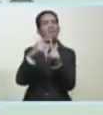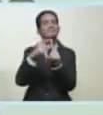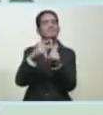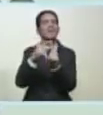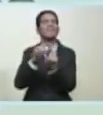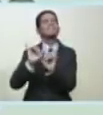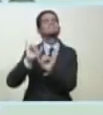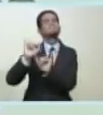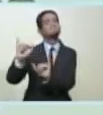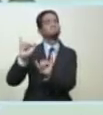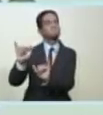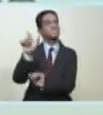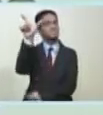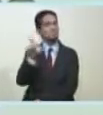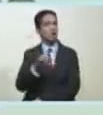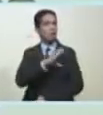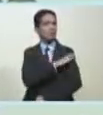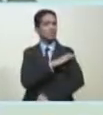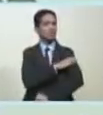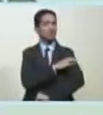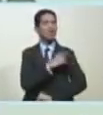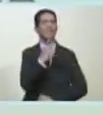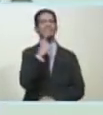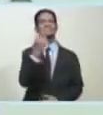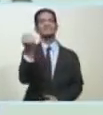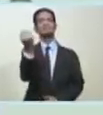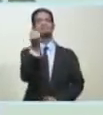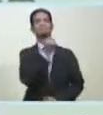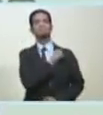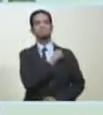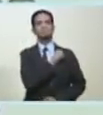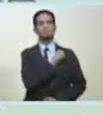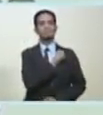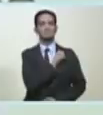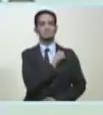autosuicidó el domingo 20 de mayo, hablando en términos políticos.